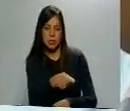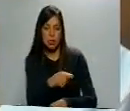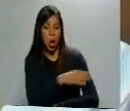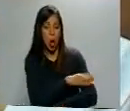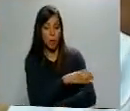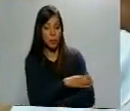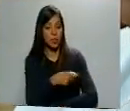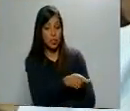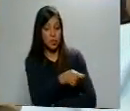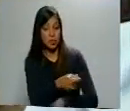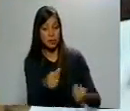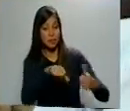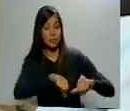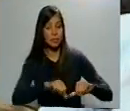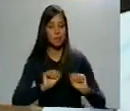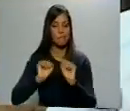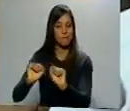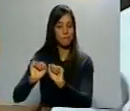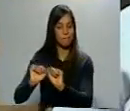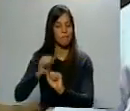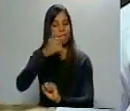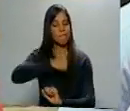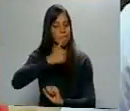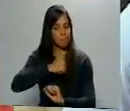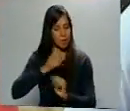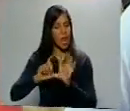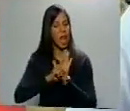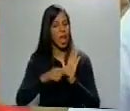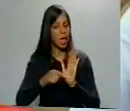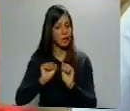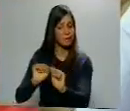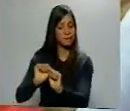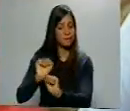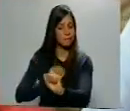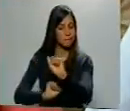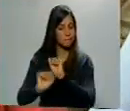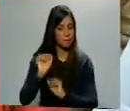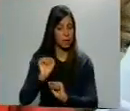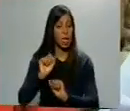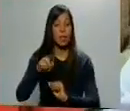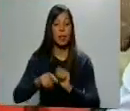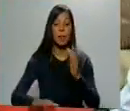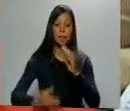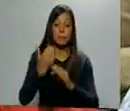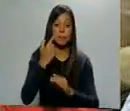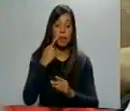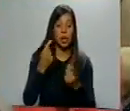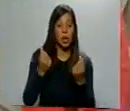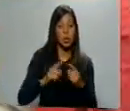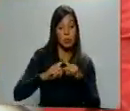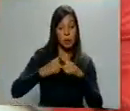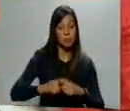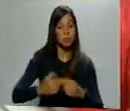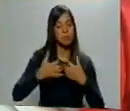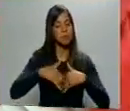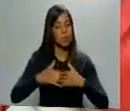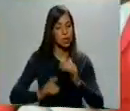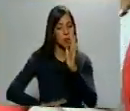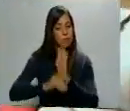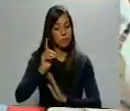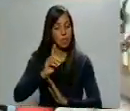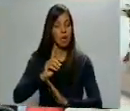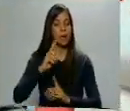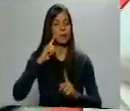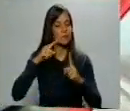la construcción del modelo económico productivo y, por supuesto, en seguir ganando en la paz y